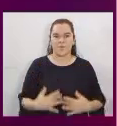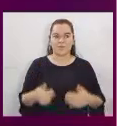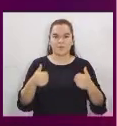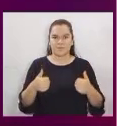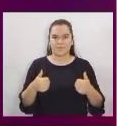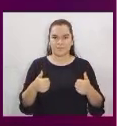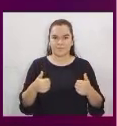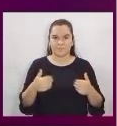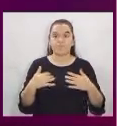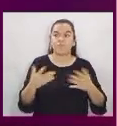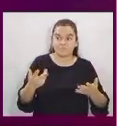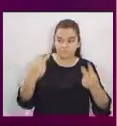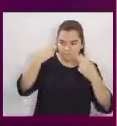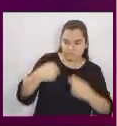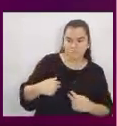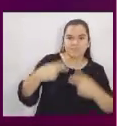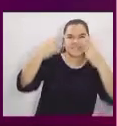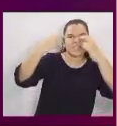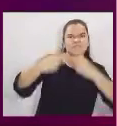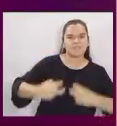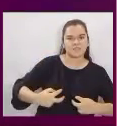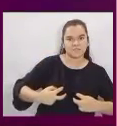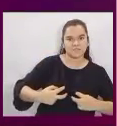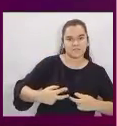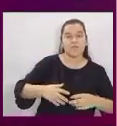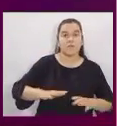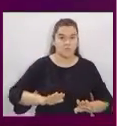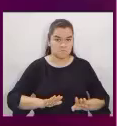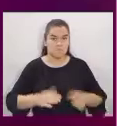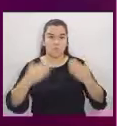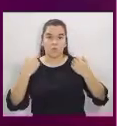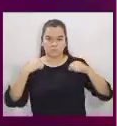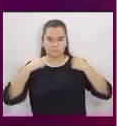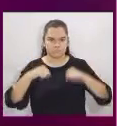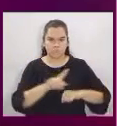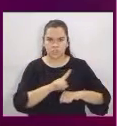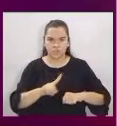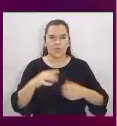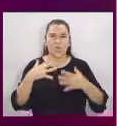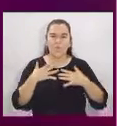con un logro positivo y tengamos la posibilidad de una cura.